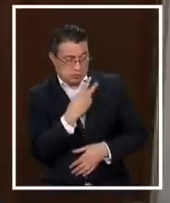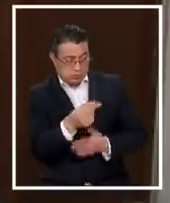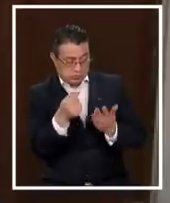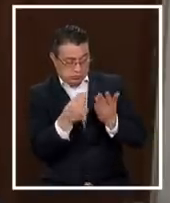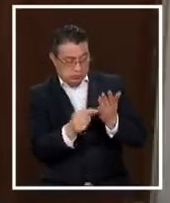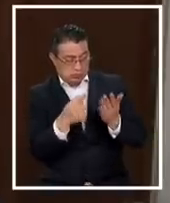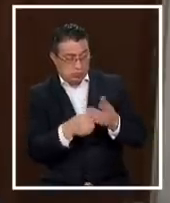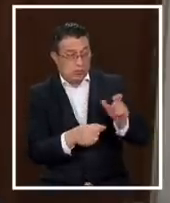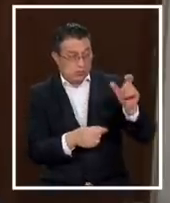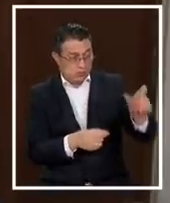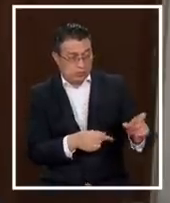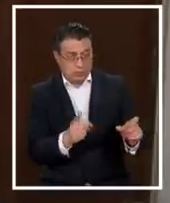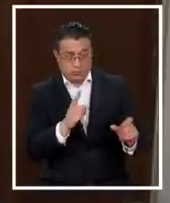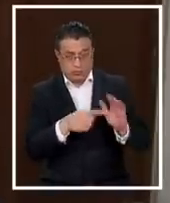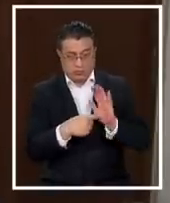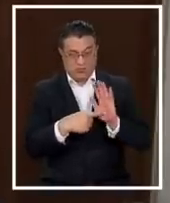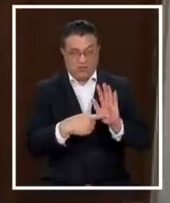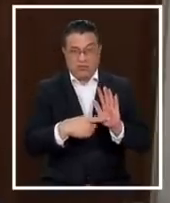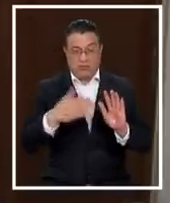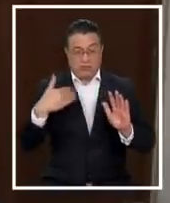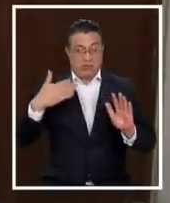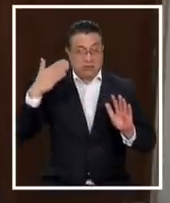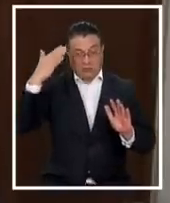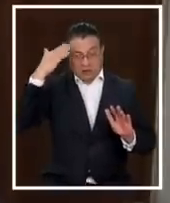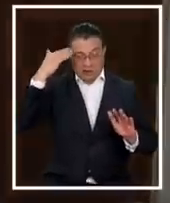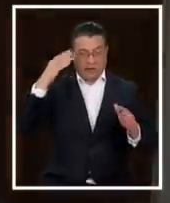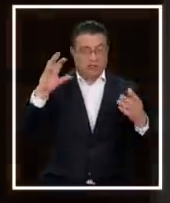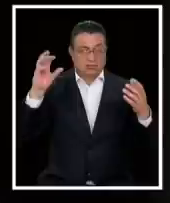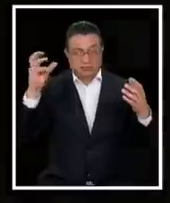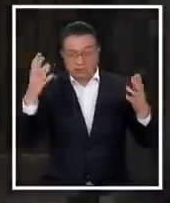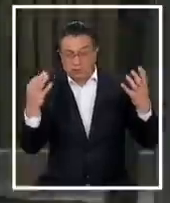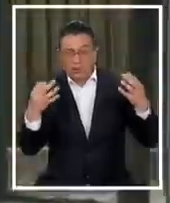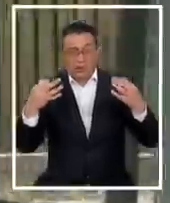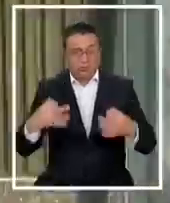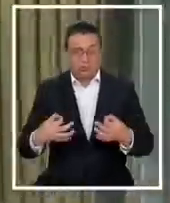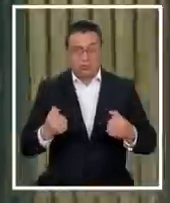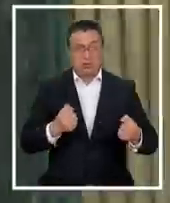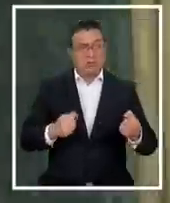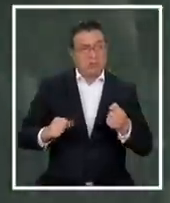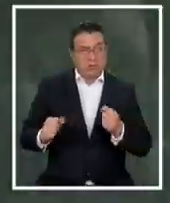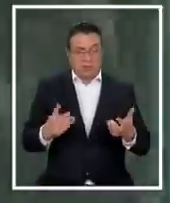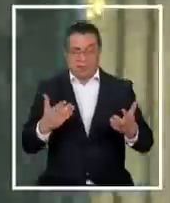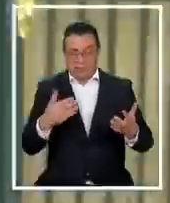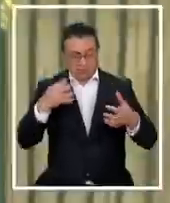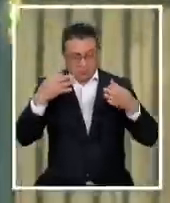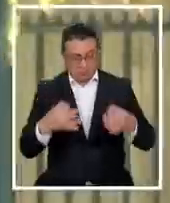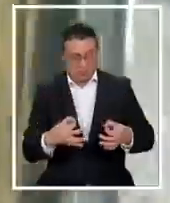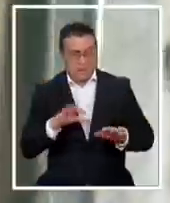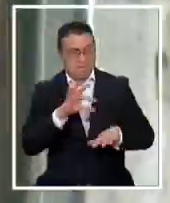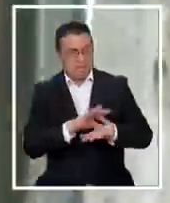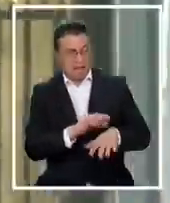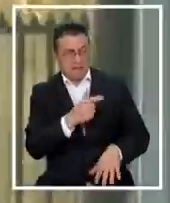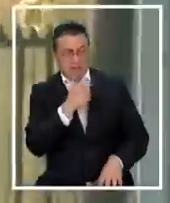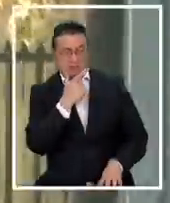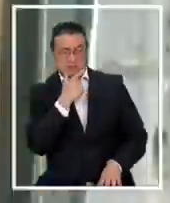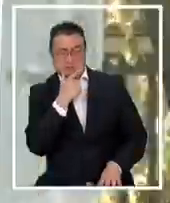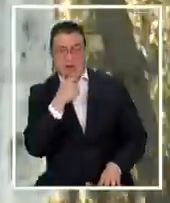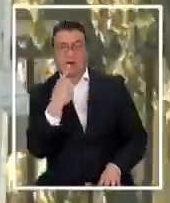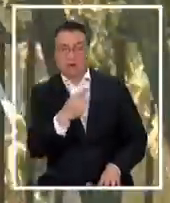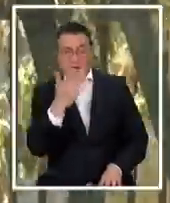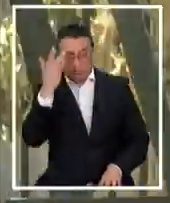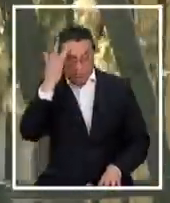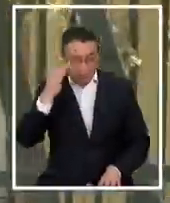la persona no muestra ningún grado de un comportamiento real como médico, como profesional,